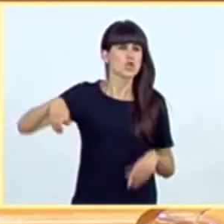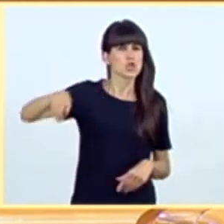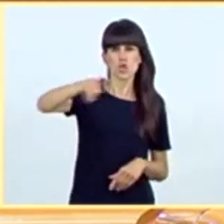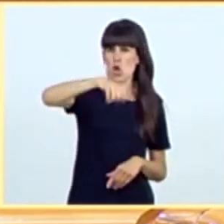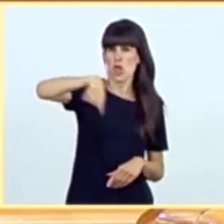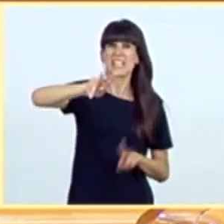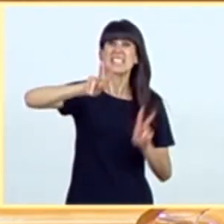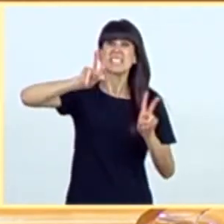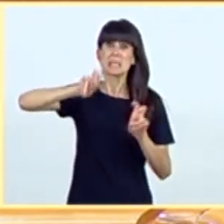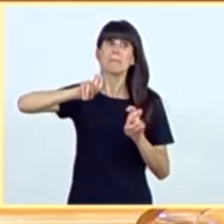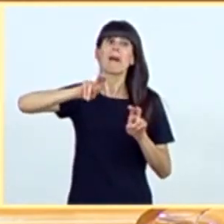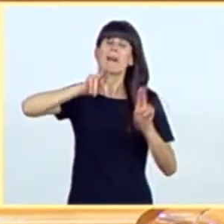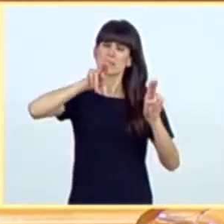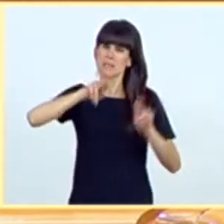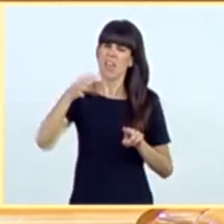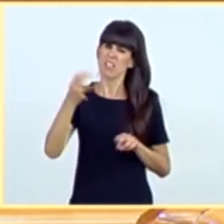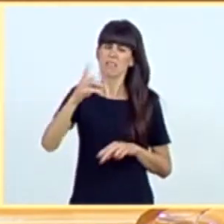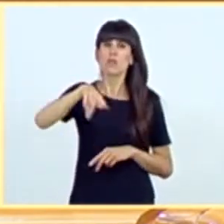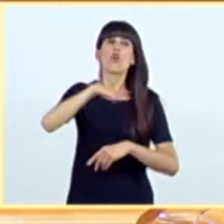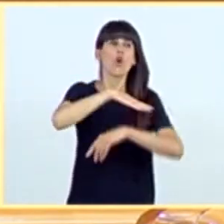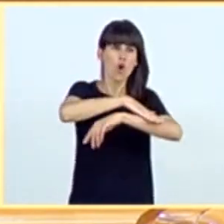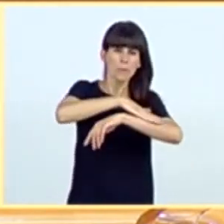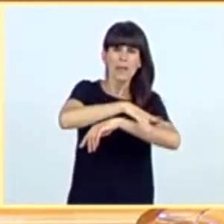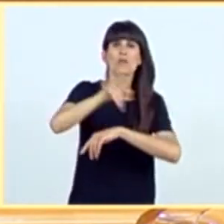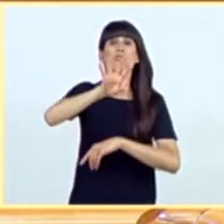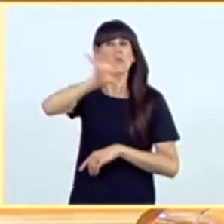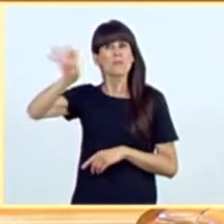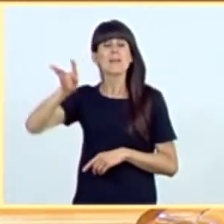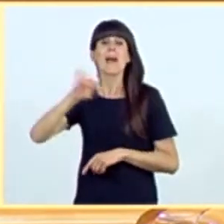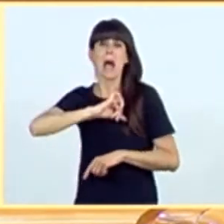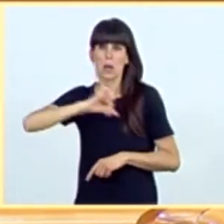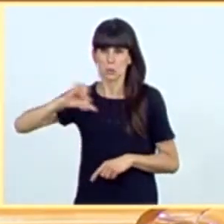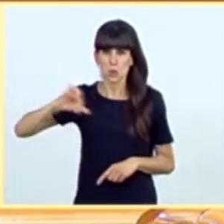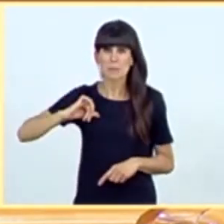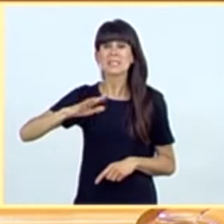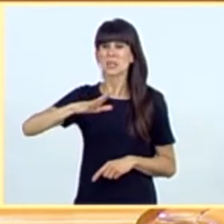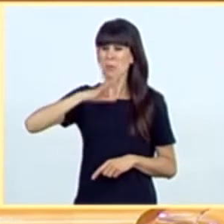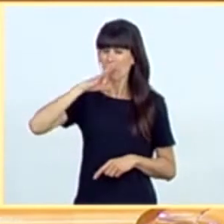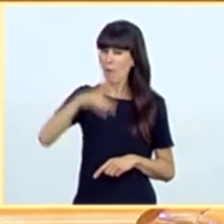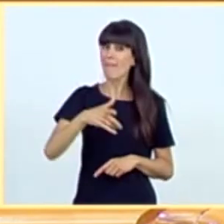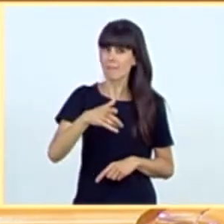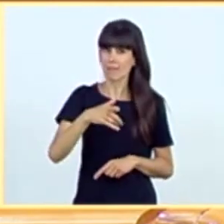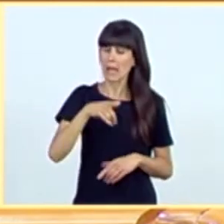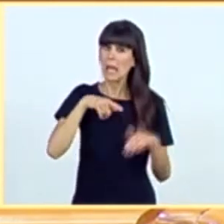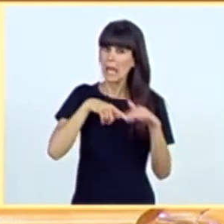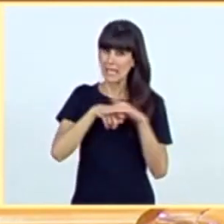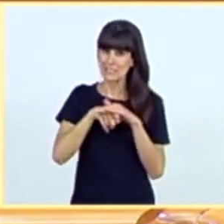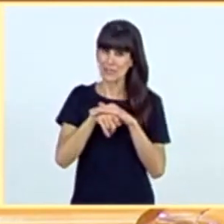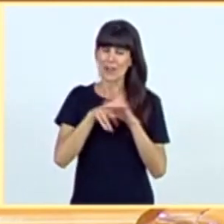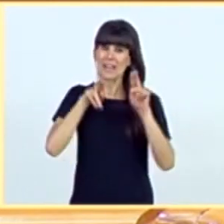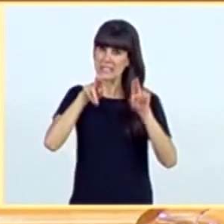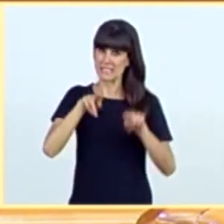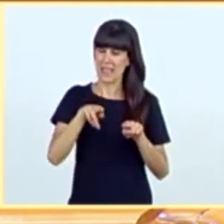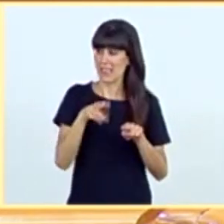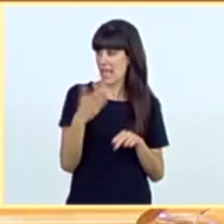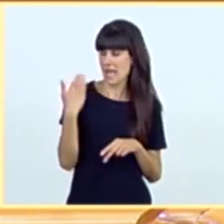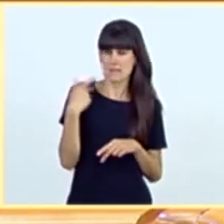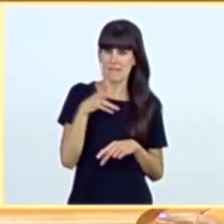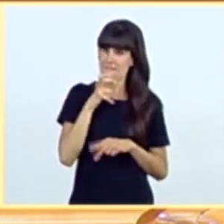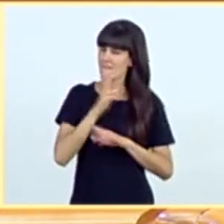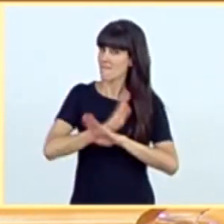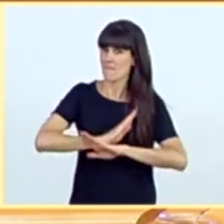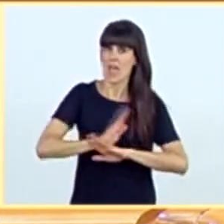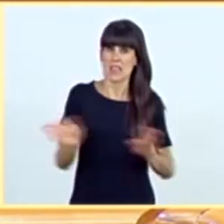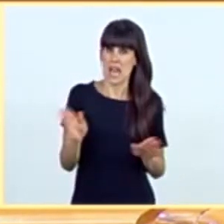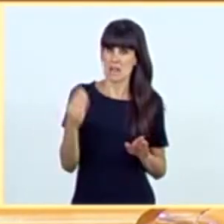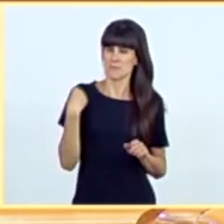en el tema de las residencias, tanto a Gobierno como a comunidades autónomas, por la nefasta actuación en la gestión de las residencias de ancianos